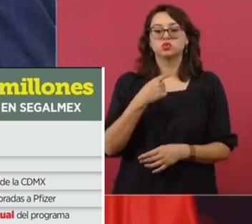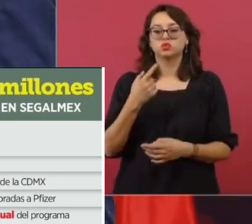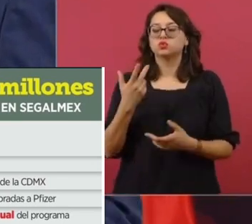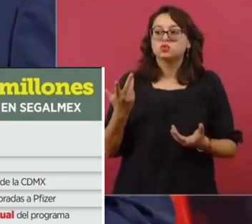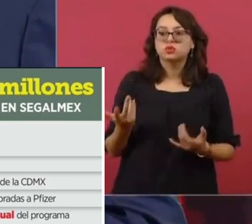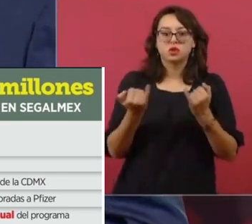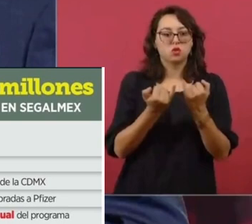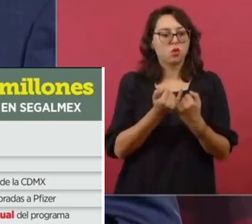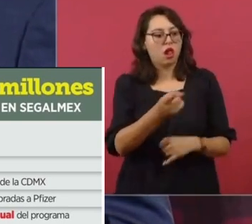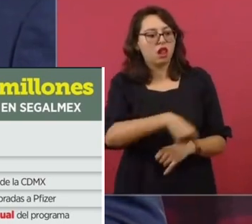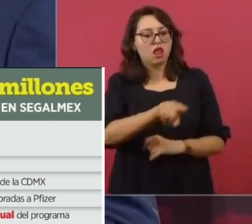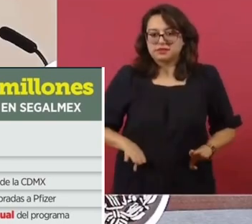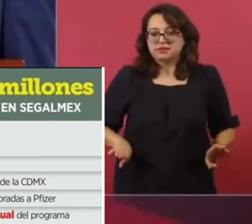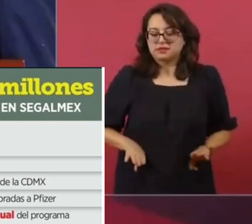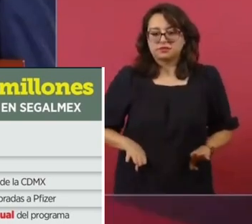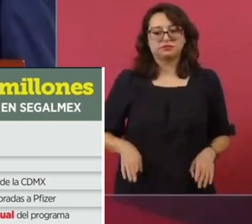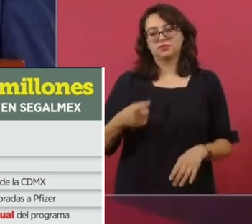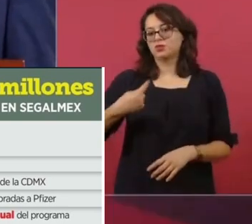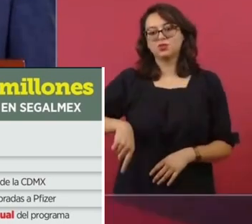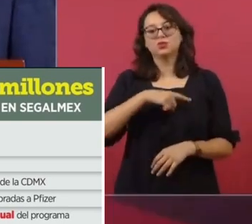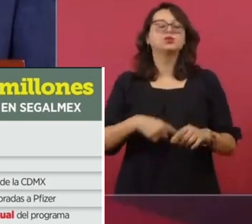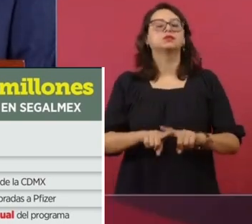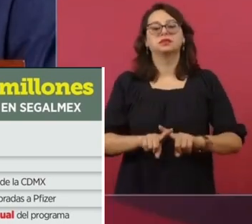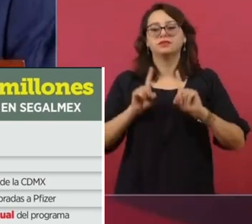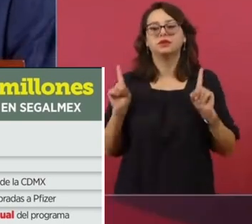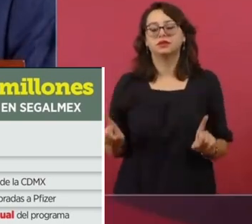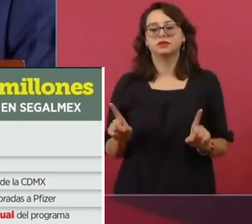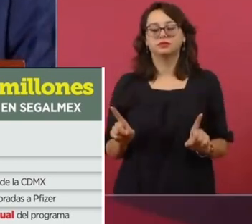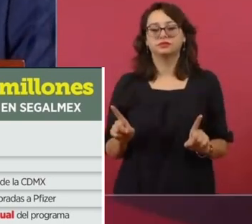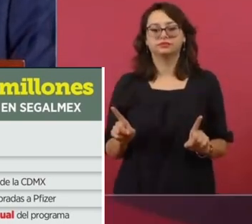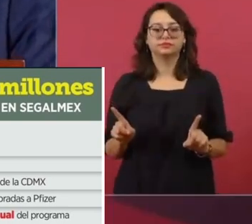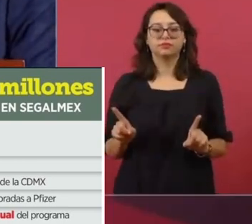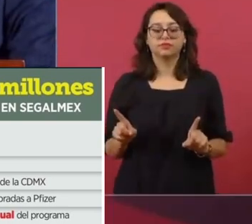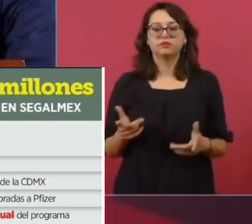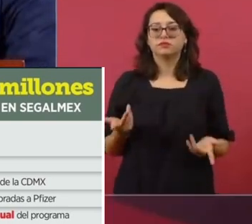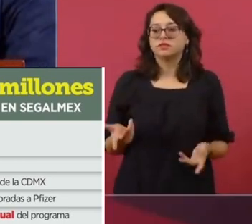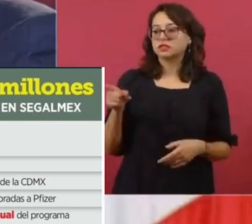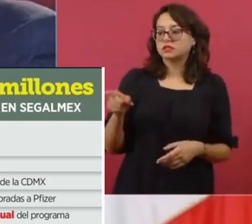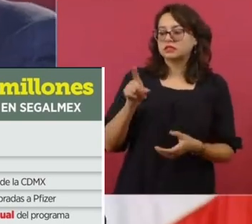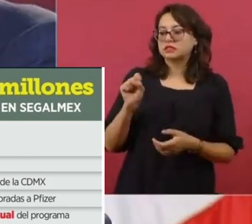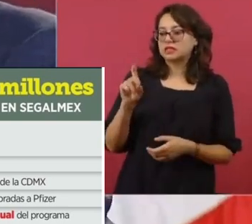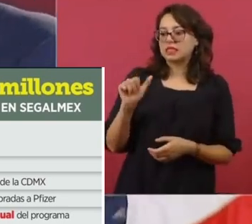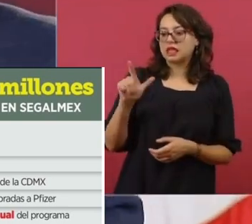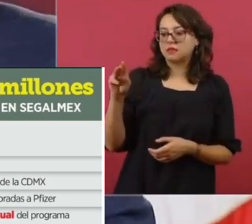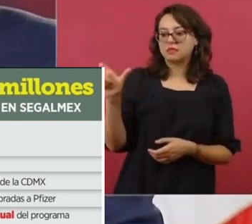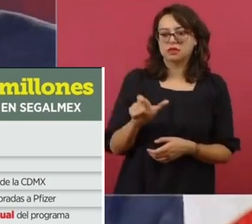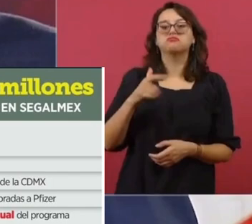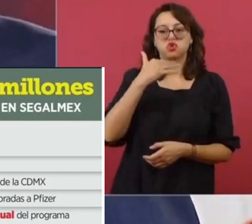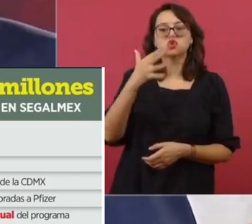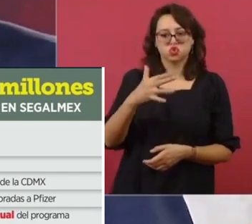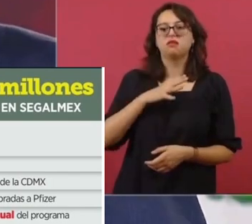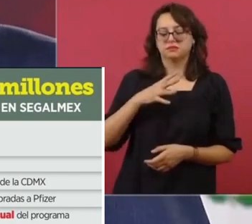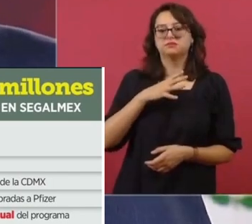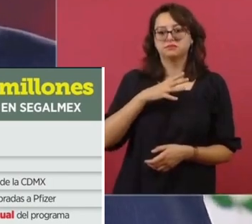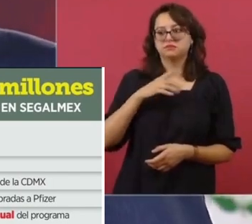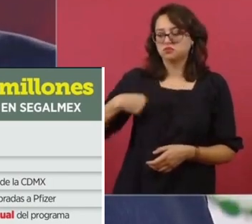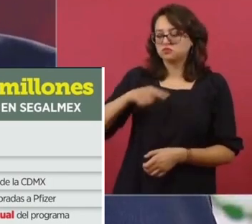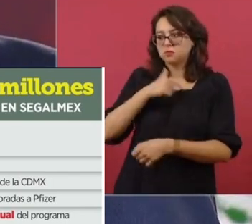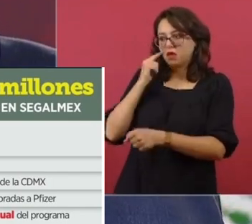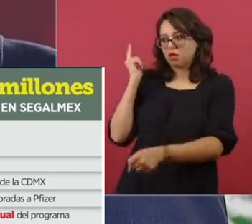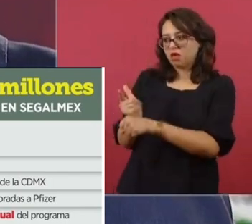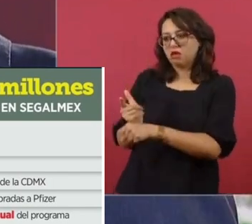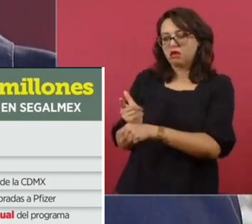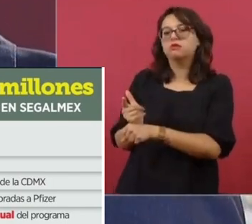a los neoliberales o neoporfiristas y no queremos que esto se quede sin ser aclarado